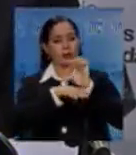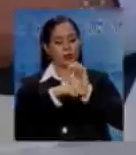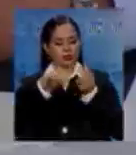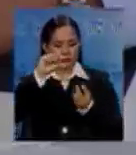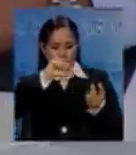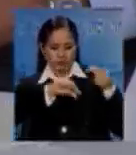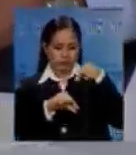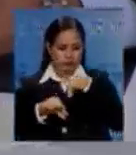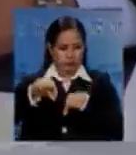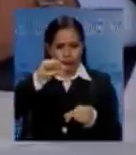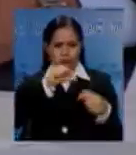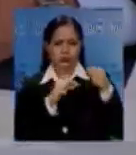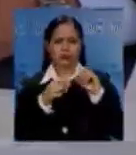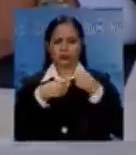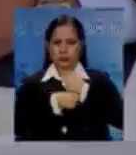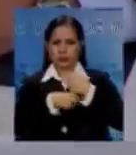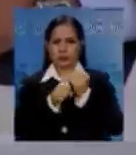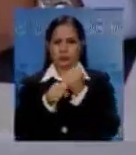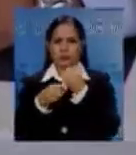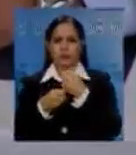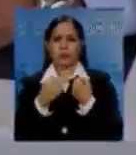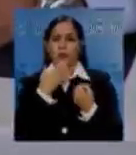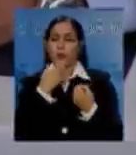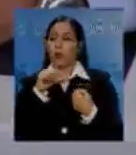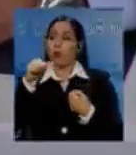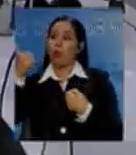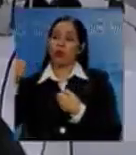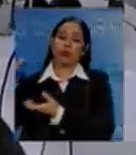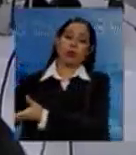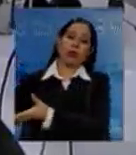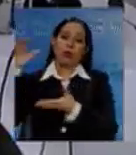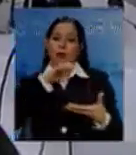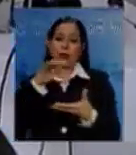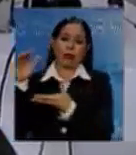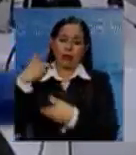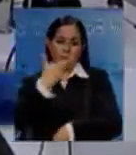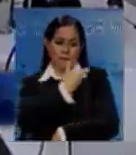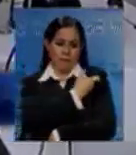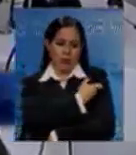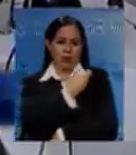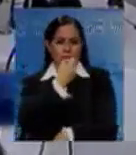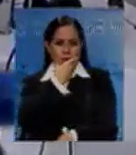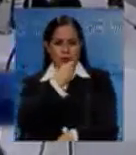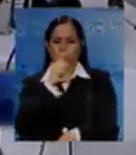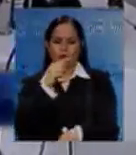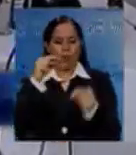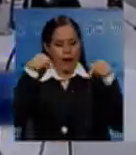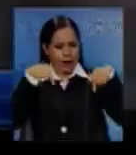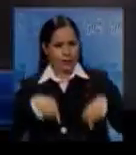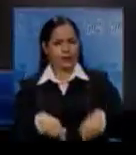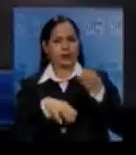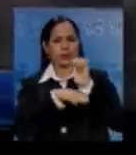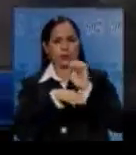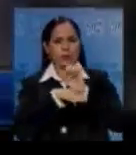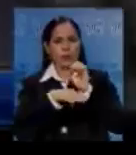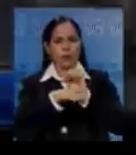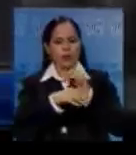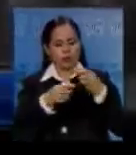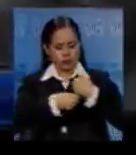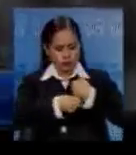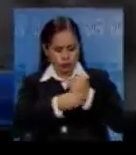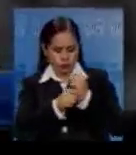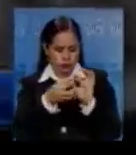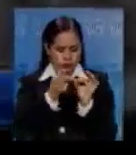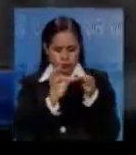propósito de este acuerdo es dejar de importar vacunas y medicamentos para mejorar la calidad y que resulten más baratos para la ciudadanía. Se